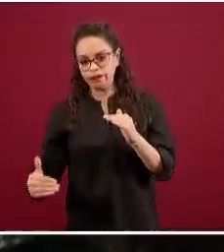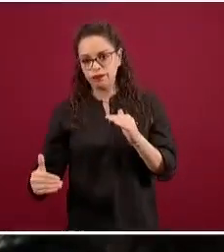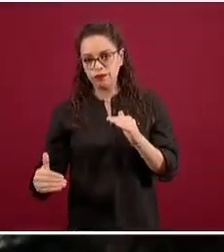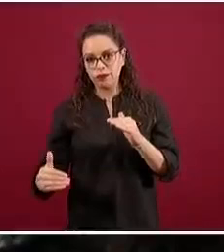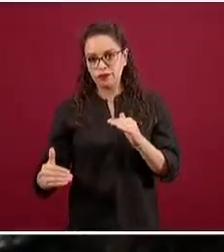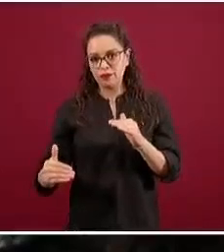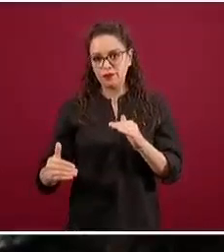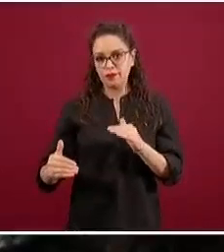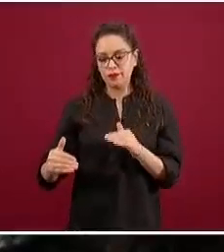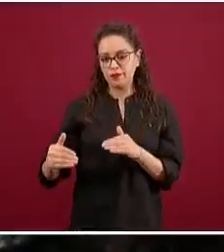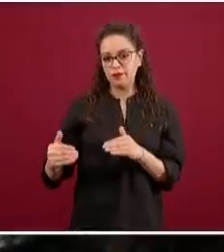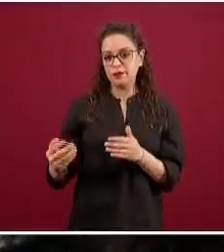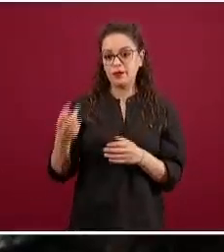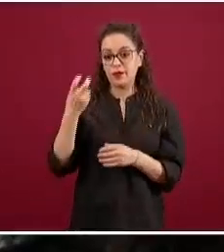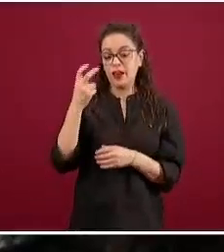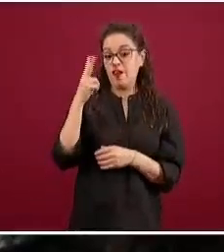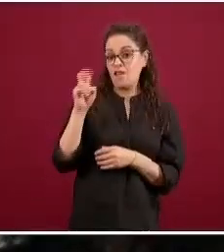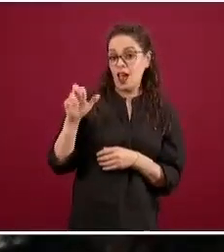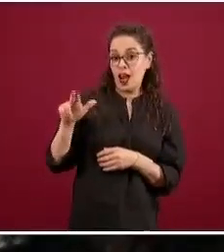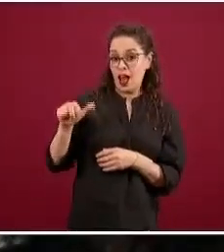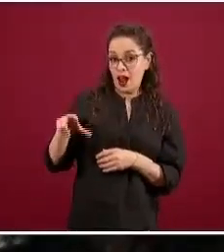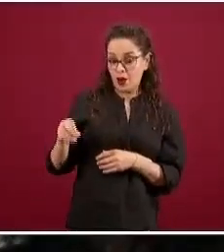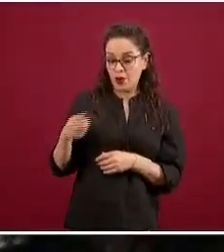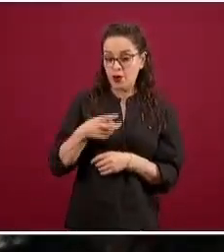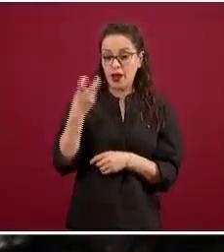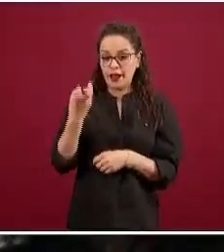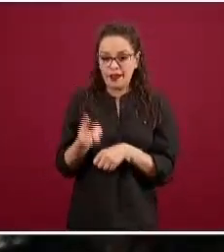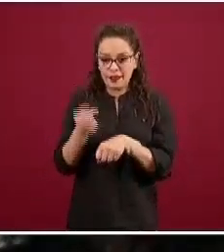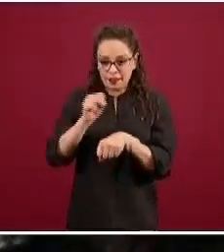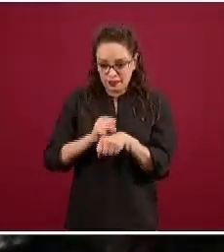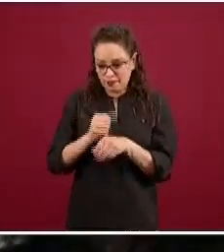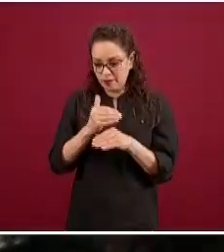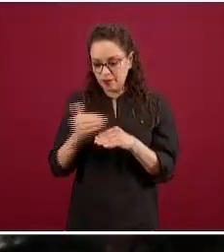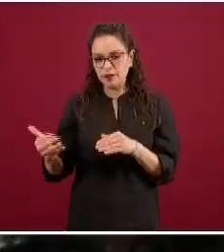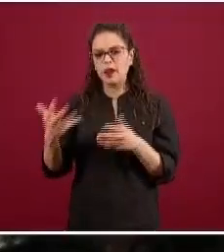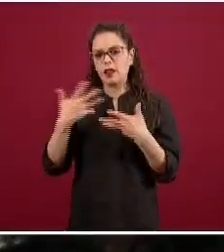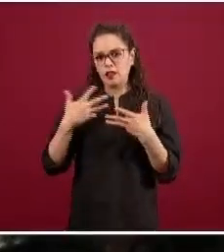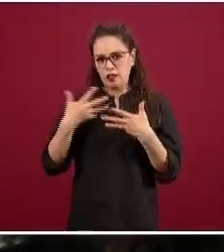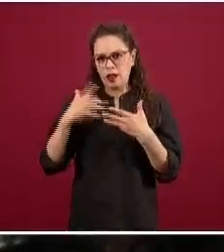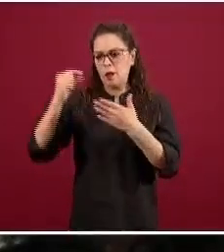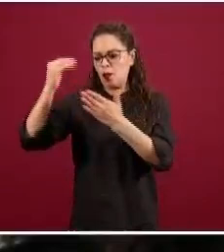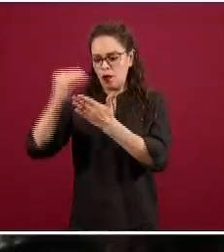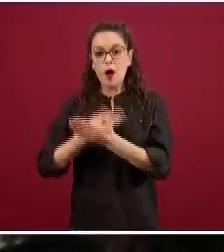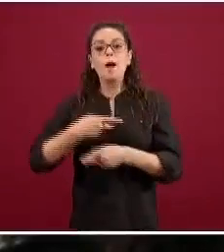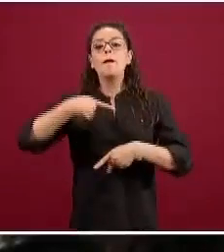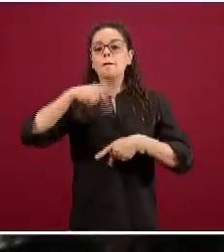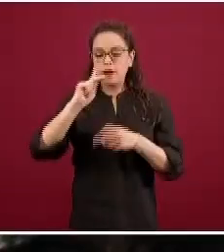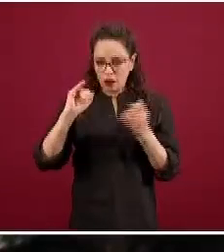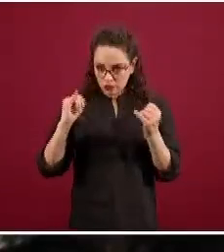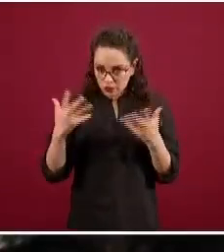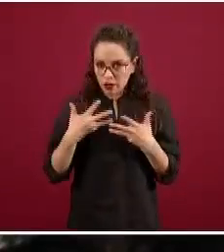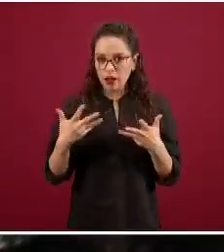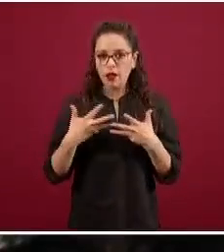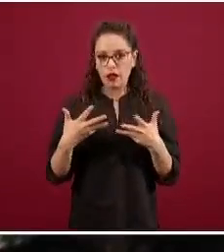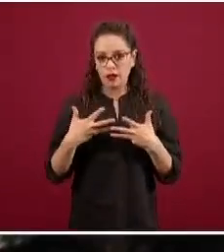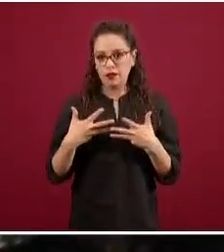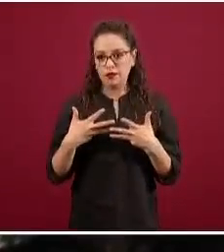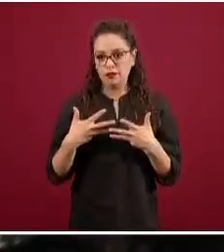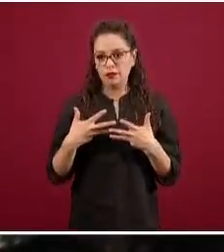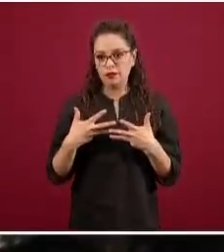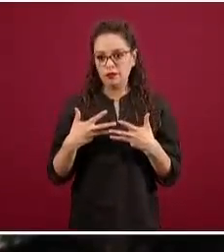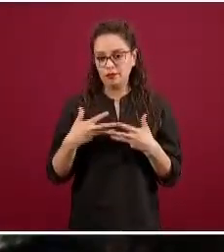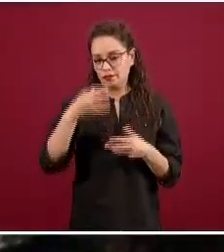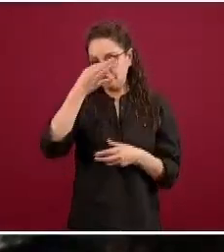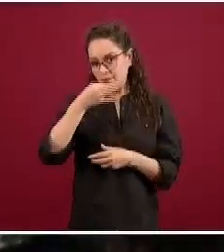esta parte, son estas semanas, tenemos menos, pero también hay catarros en julio. Y